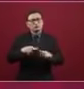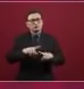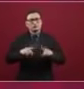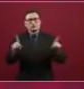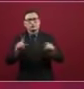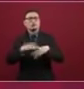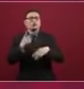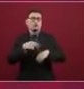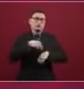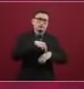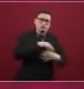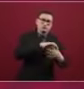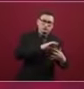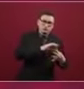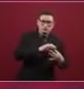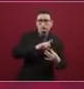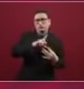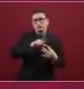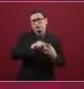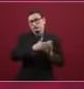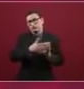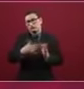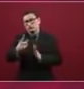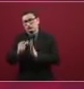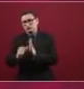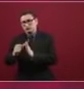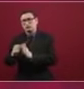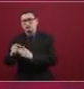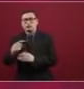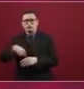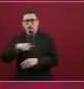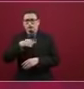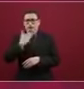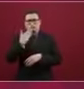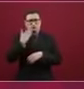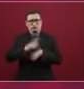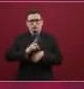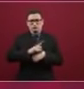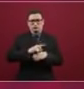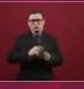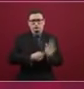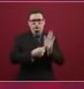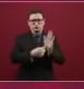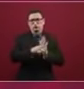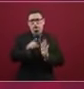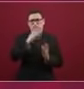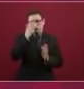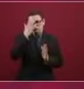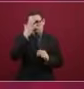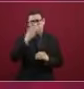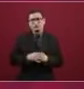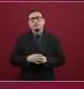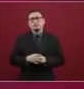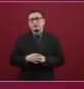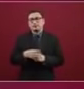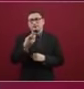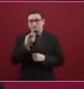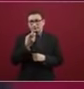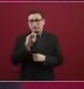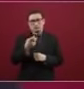la información que nosotros subimos diariamente y que ustedes conocen. Por esa es